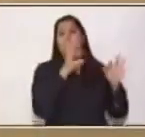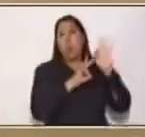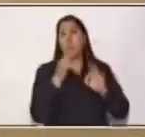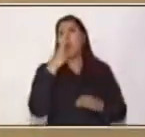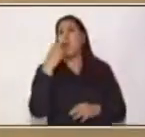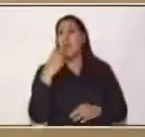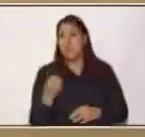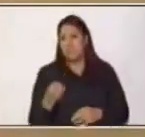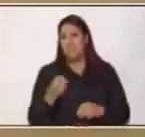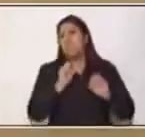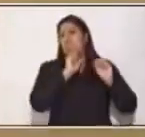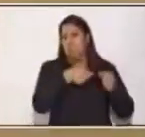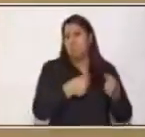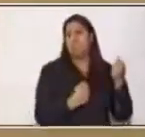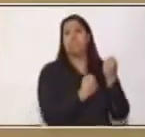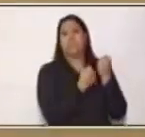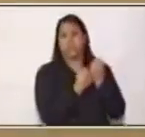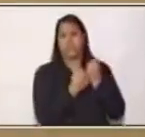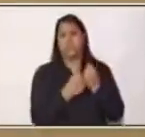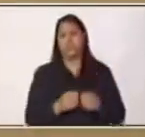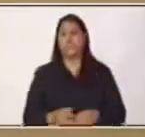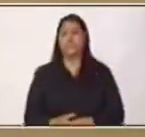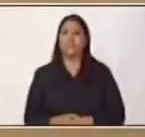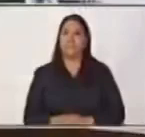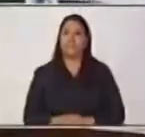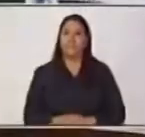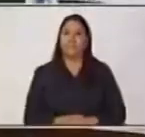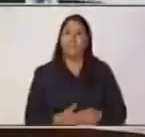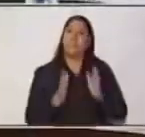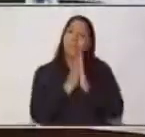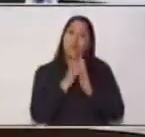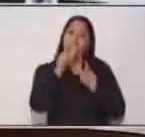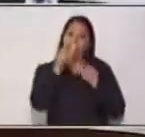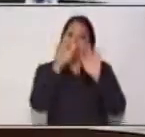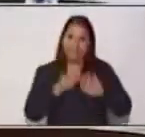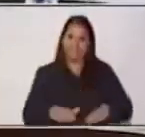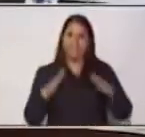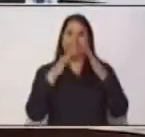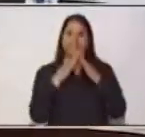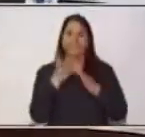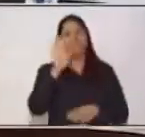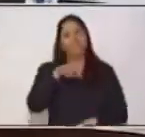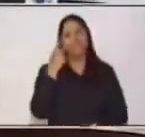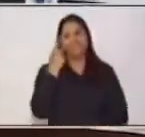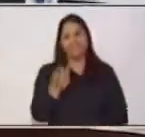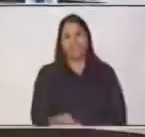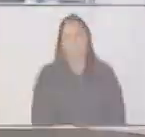hermano que les pueda apoyar. Y por favor quédense en casa, hasta pronto.